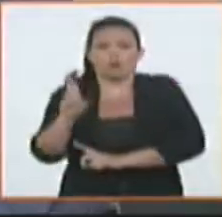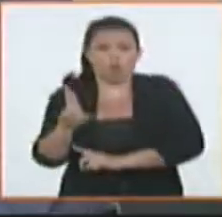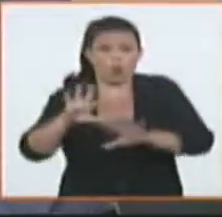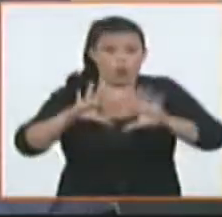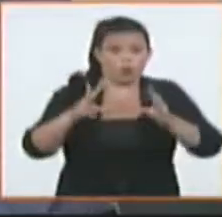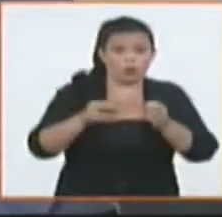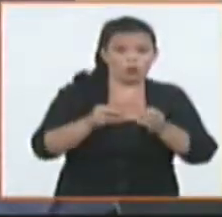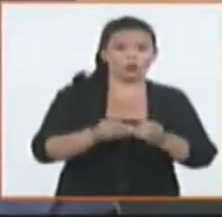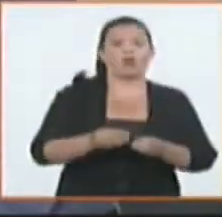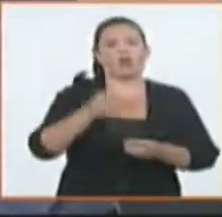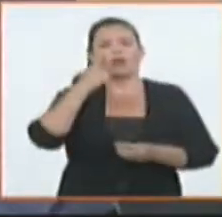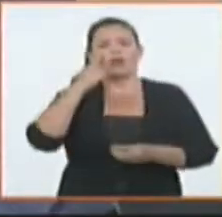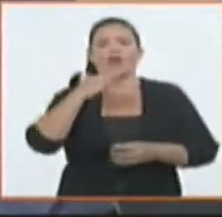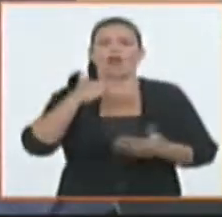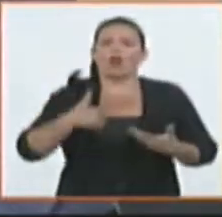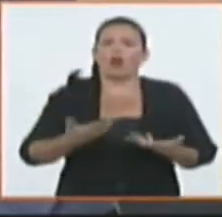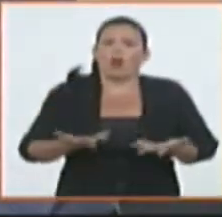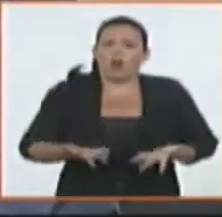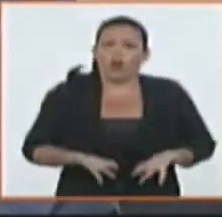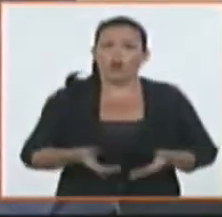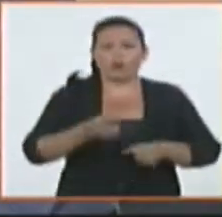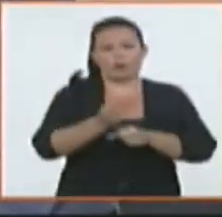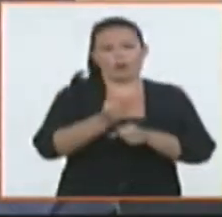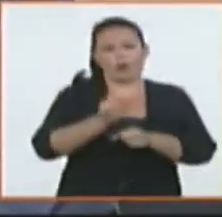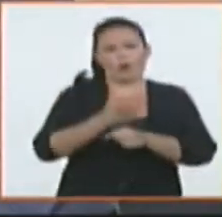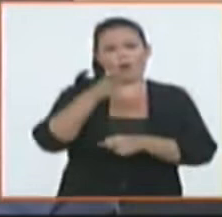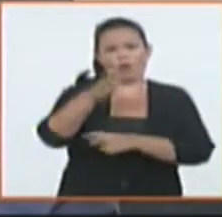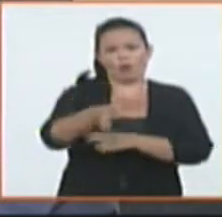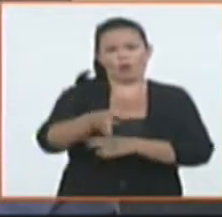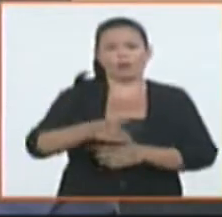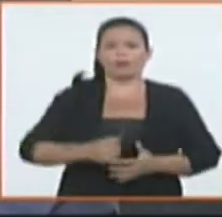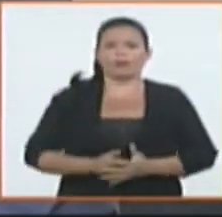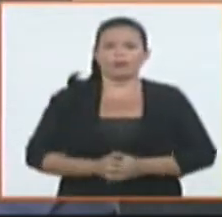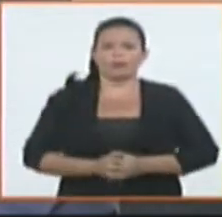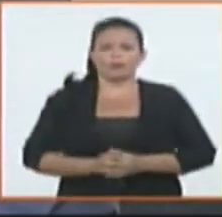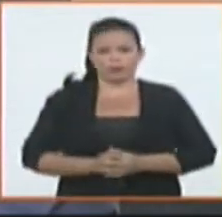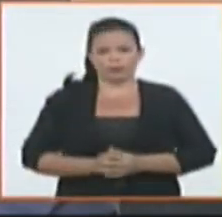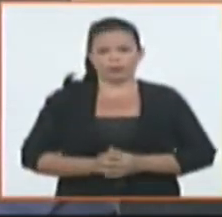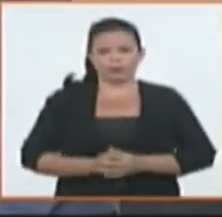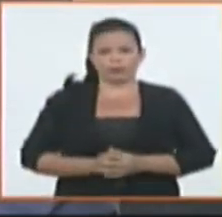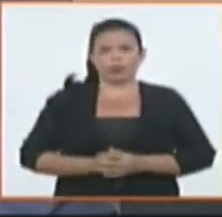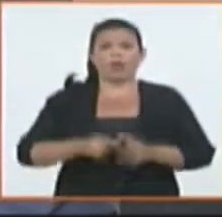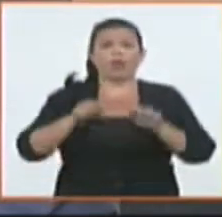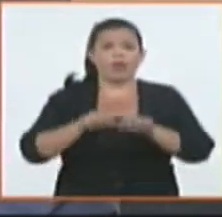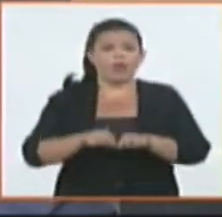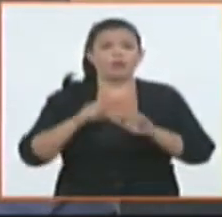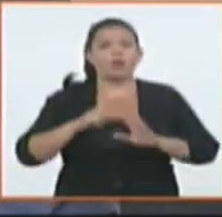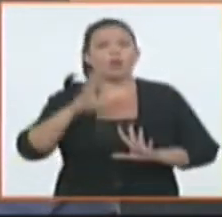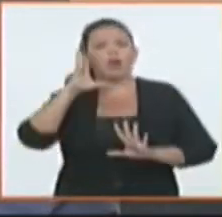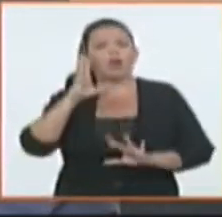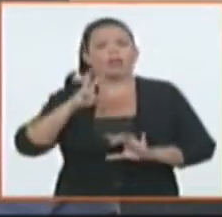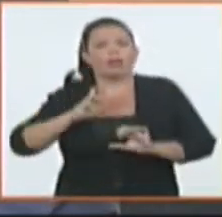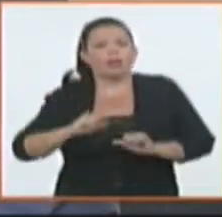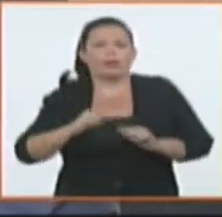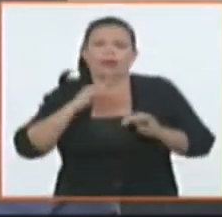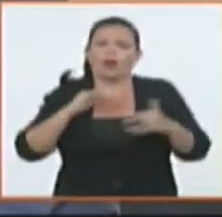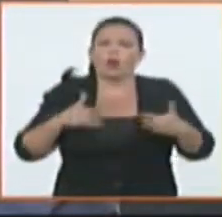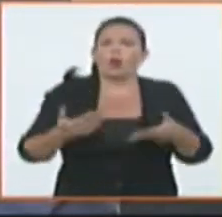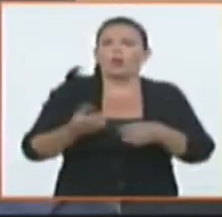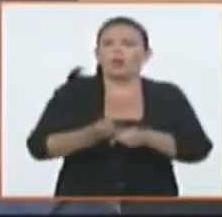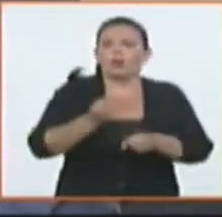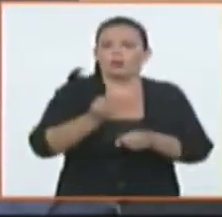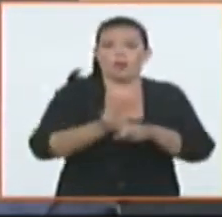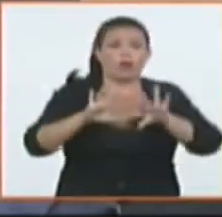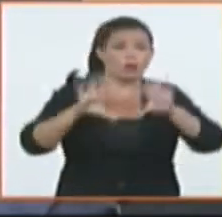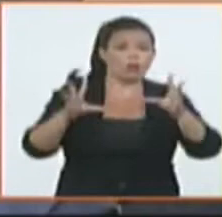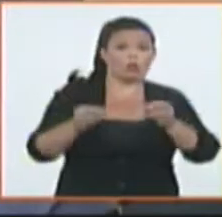el futuro de la revolución. Tiene que haber una máxima conciencia del papel que tiene que jugar cada institución